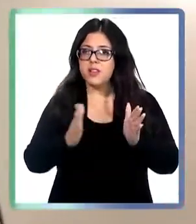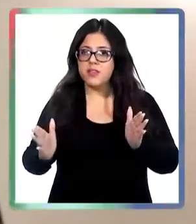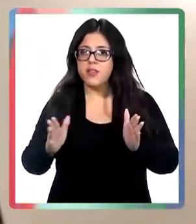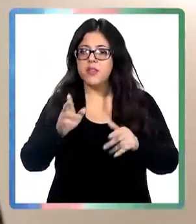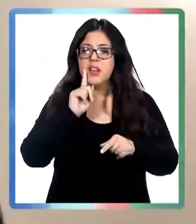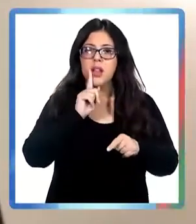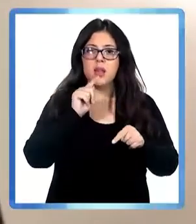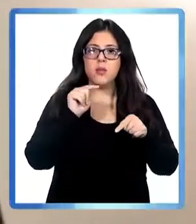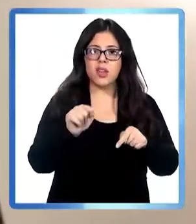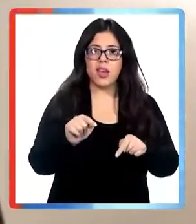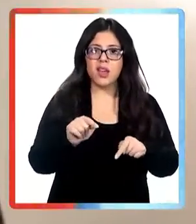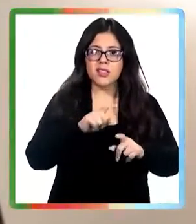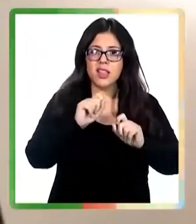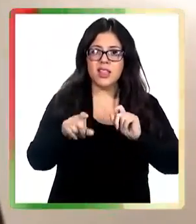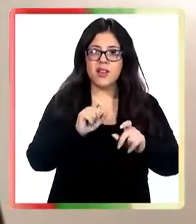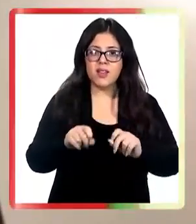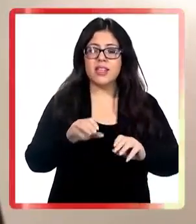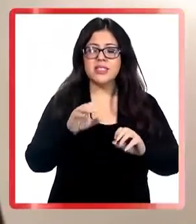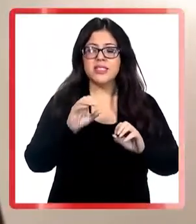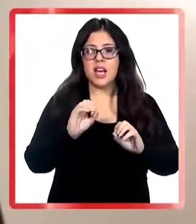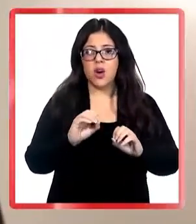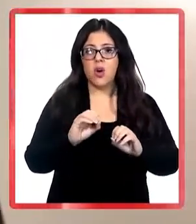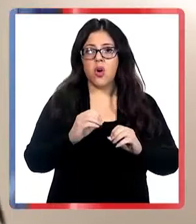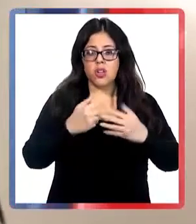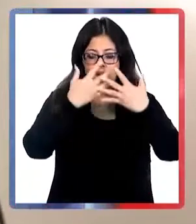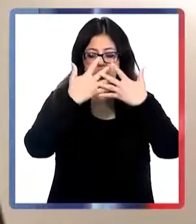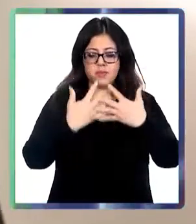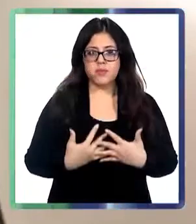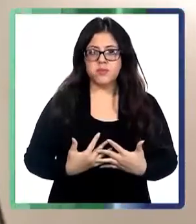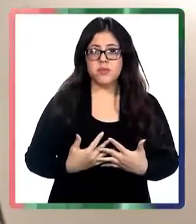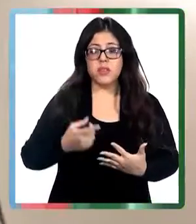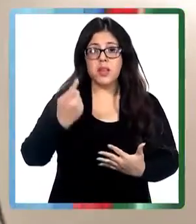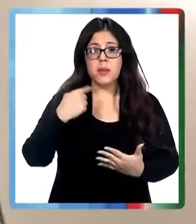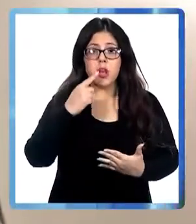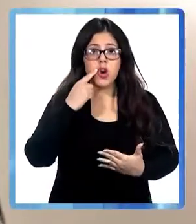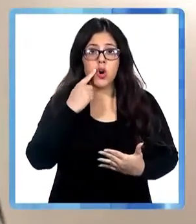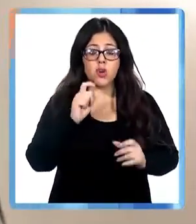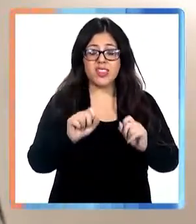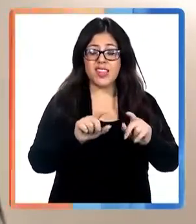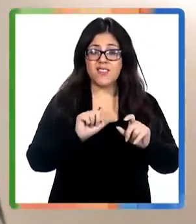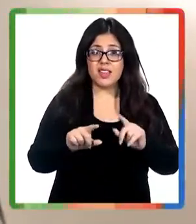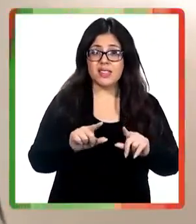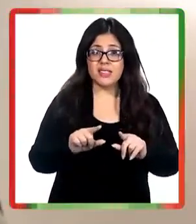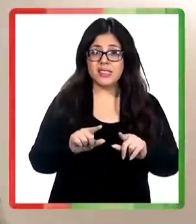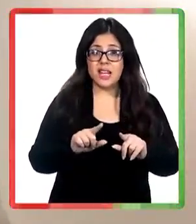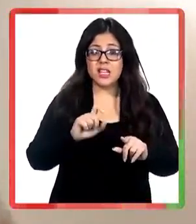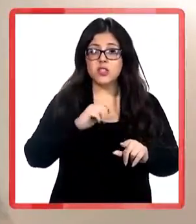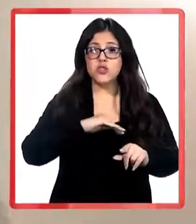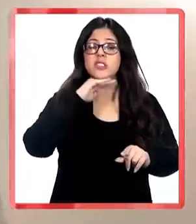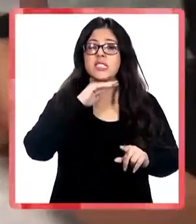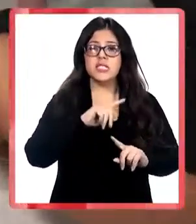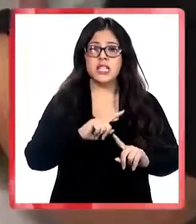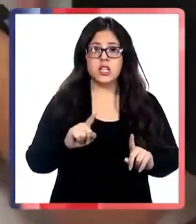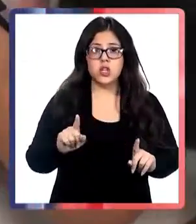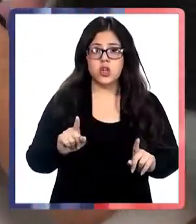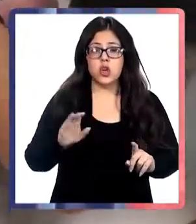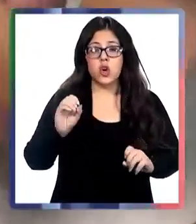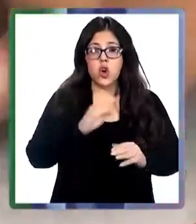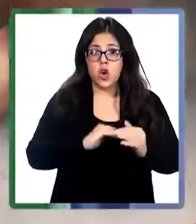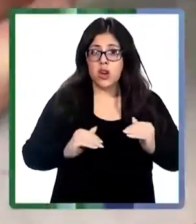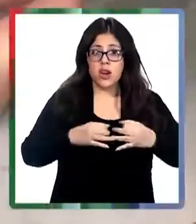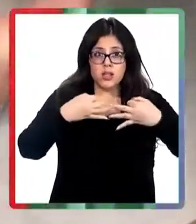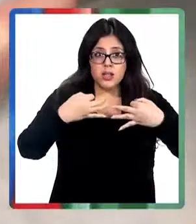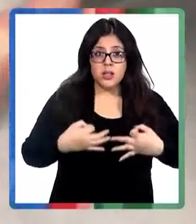generar esas defensas o esos anticuerpos. Sin embargo, los anticuerpos no llegan a ser suficientes o igual